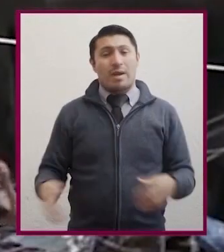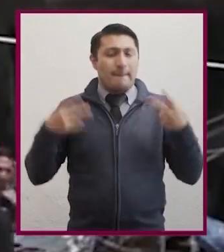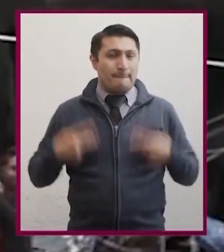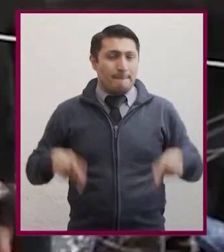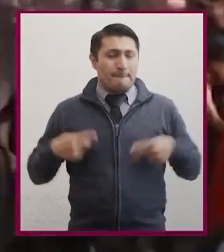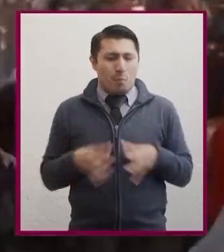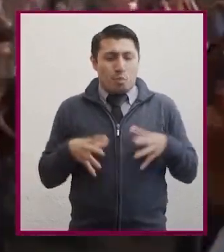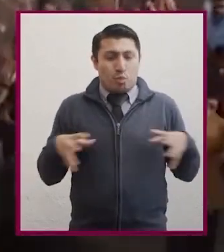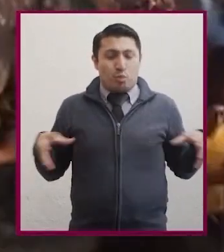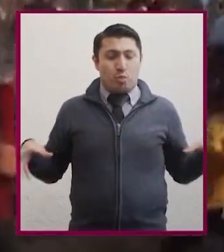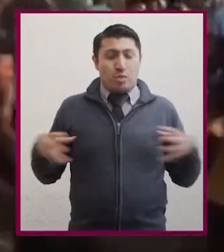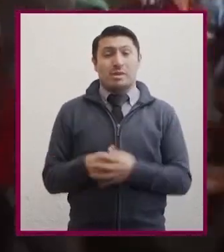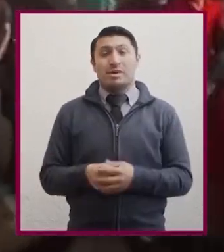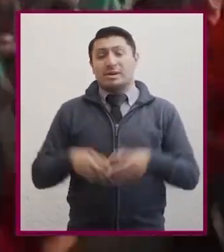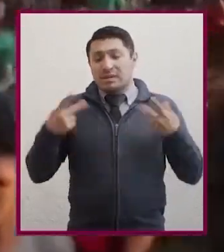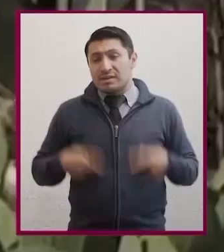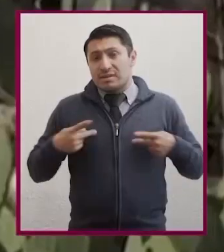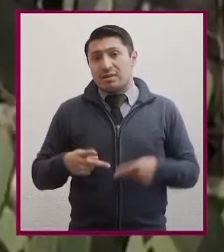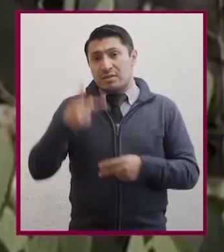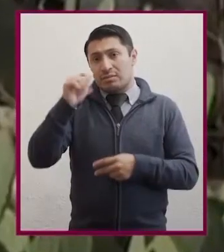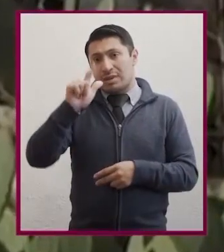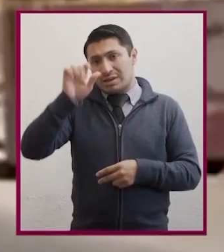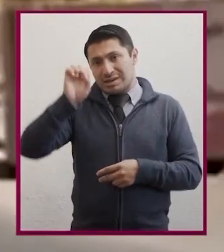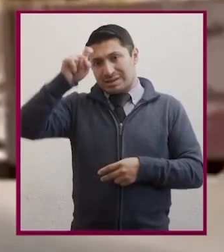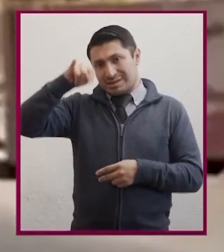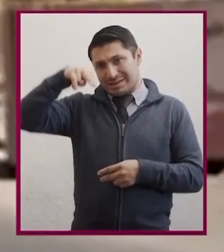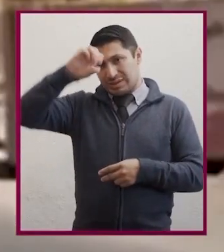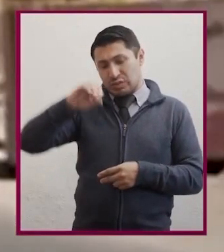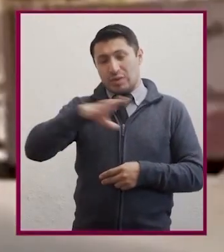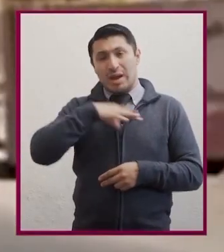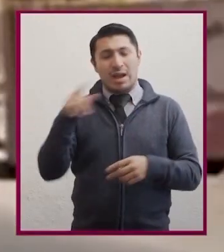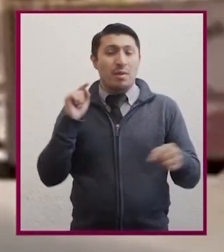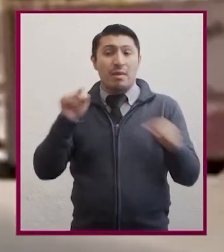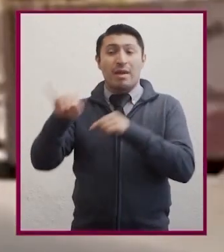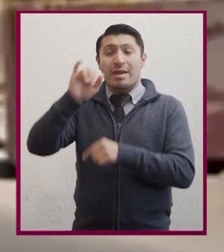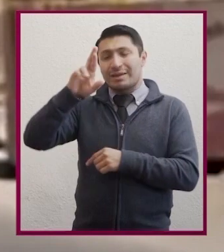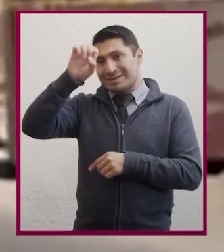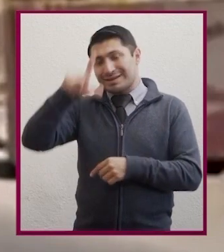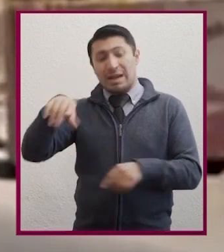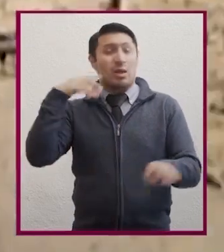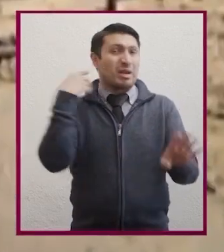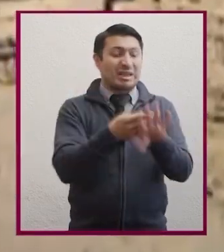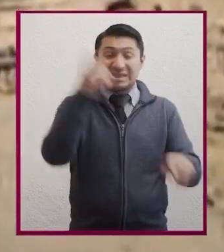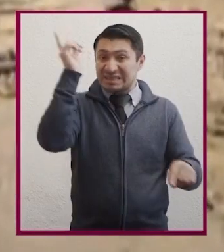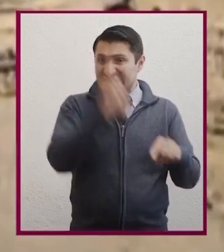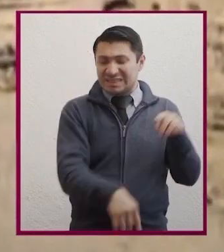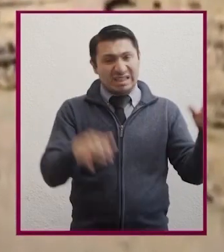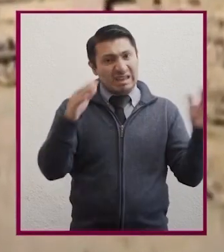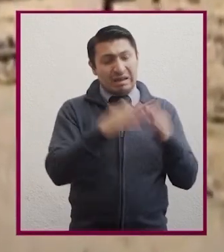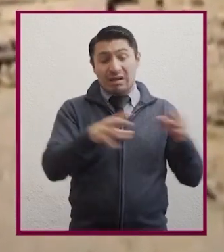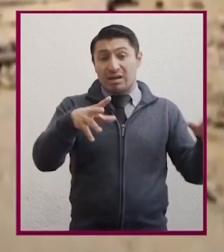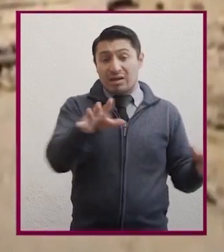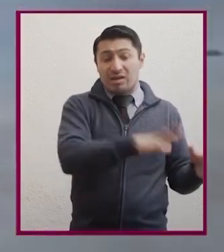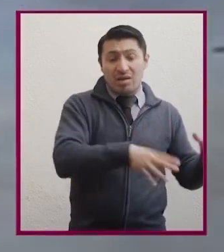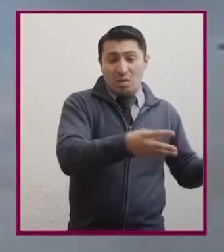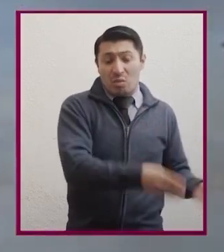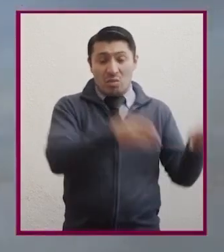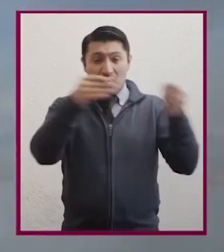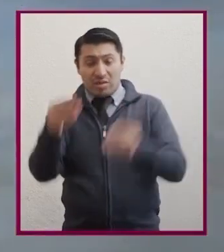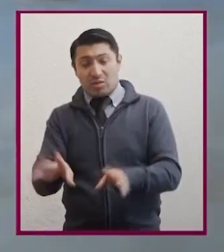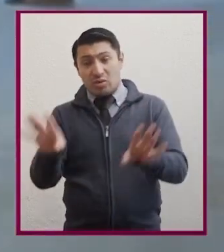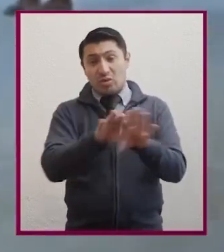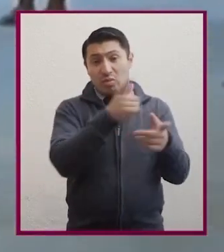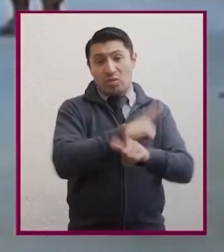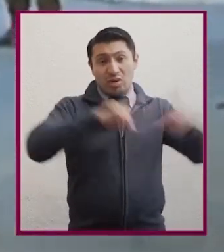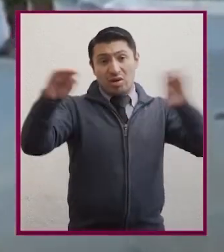de población. Los habitantes palestinos acusan a los israelíes de demoler sus casas, expropiar sus tierras y restringir su